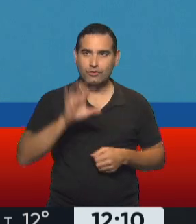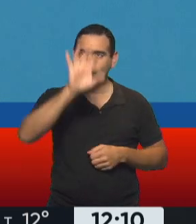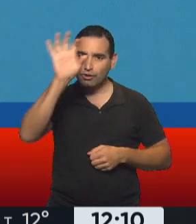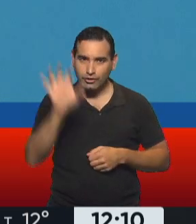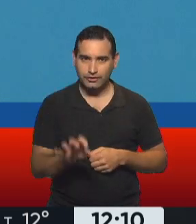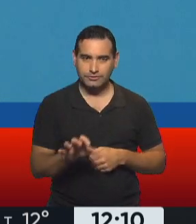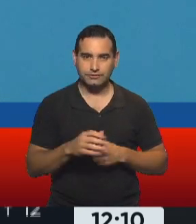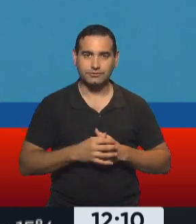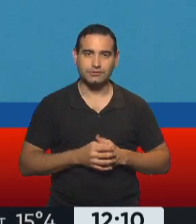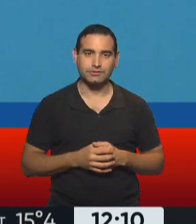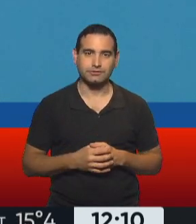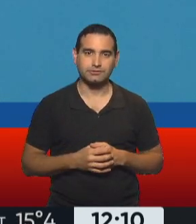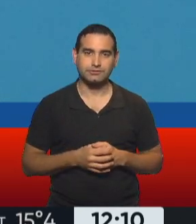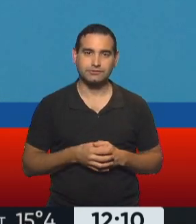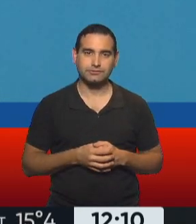y gobernadoras.